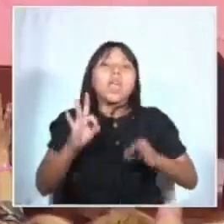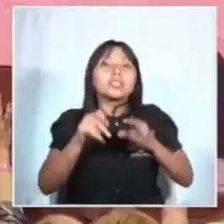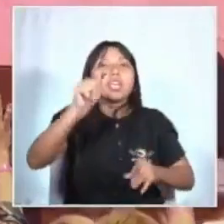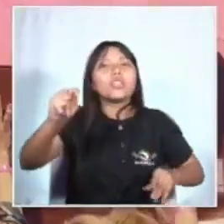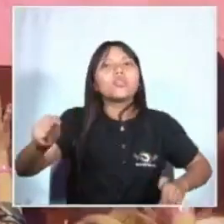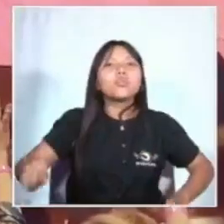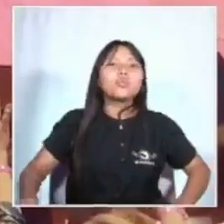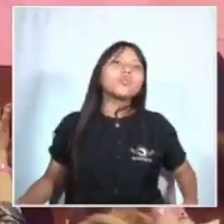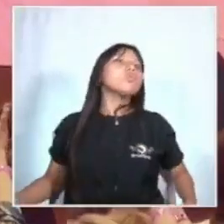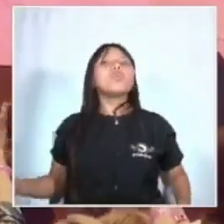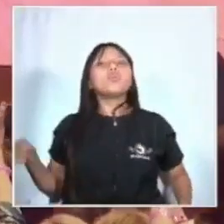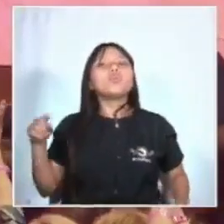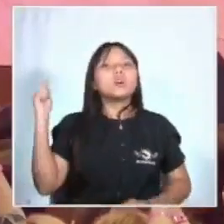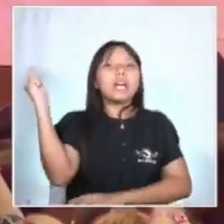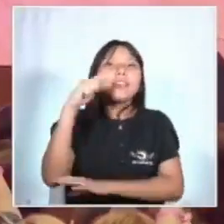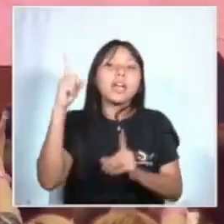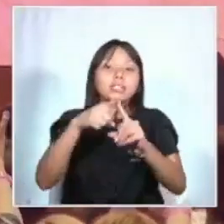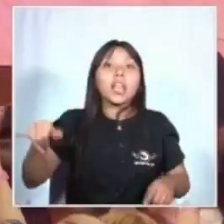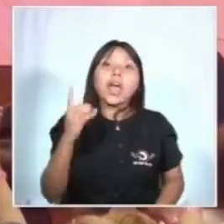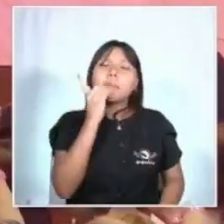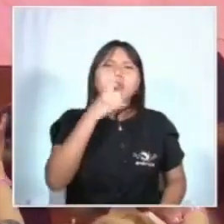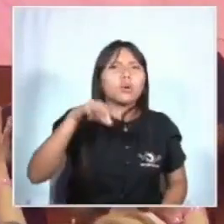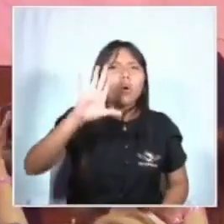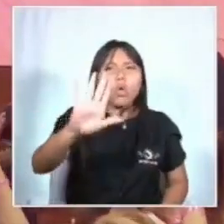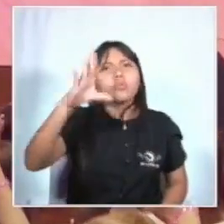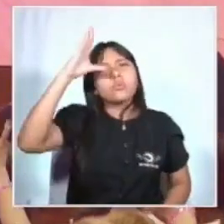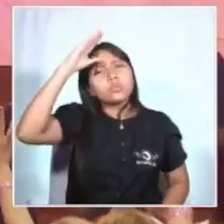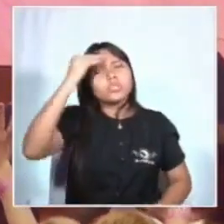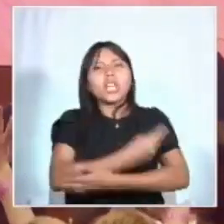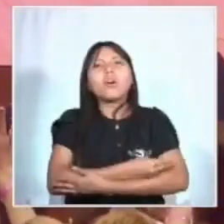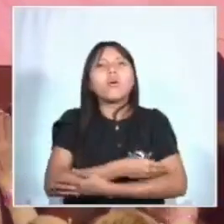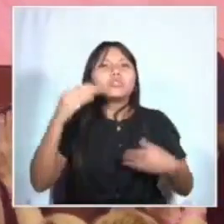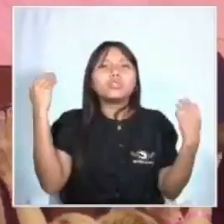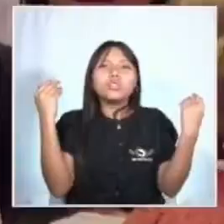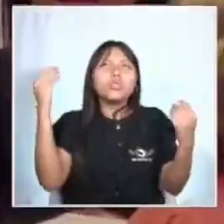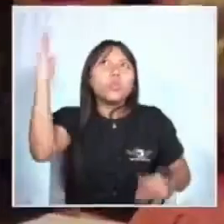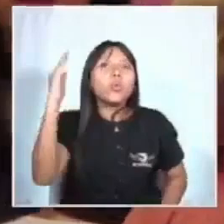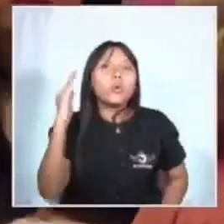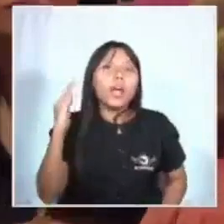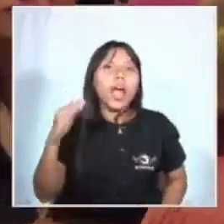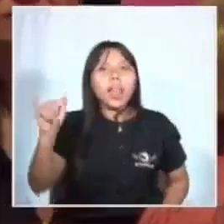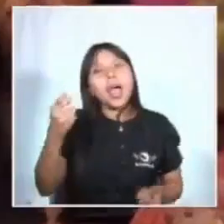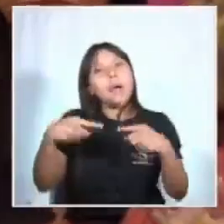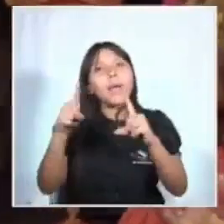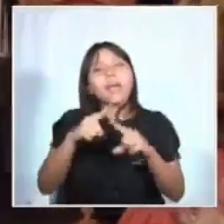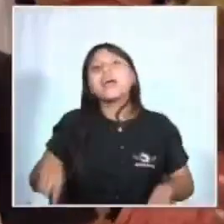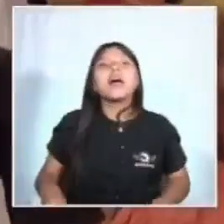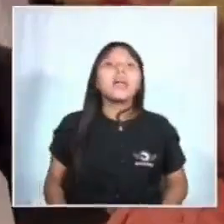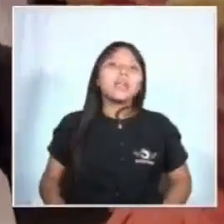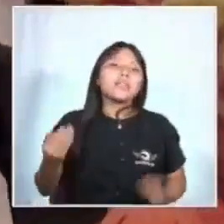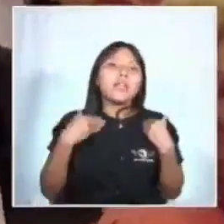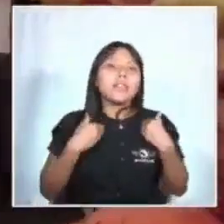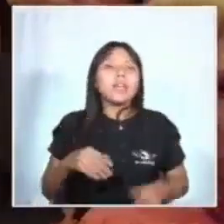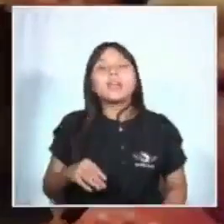la depresión, tus hijos jamás tendrán que enfrentarla. Oh, yo vengo para profetizar que si tú decides